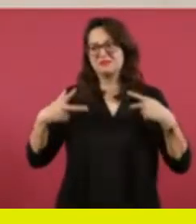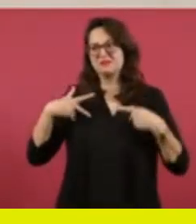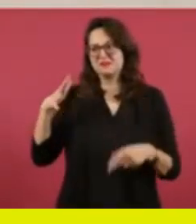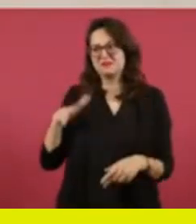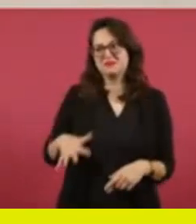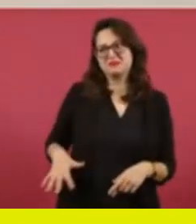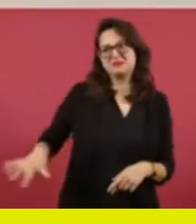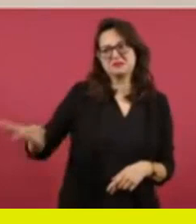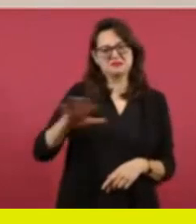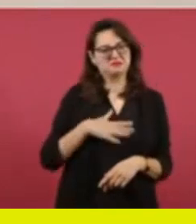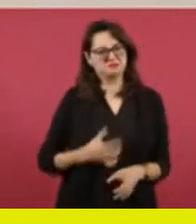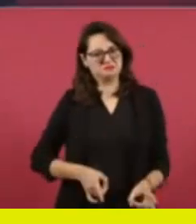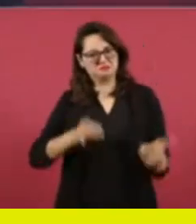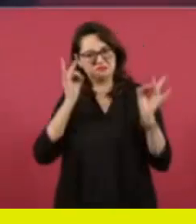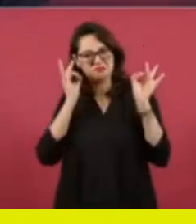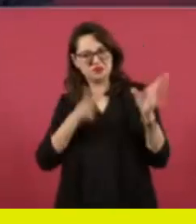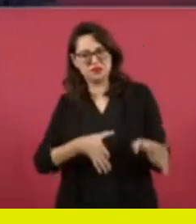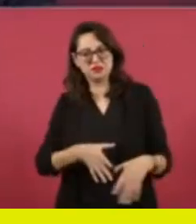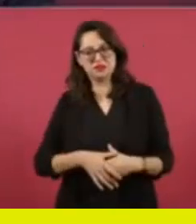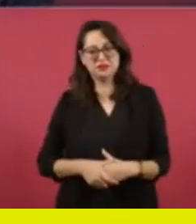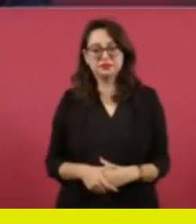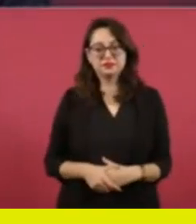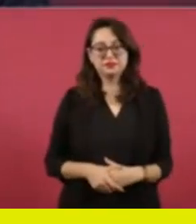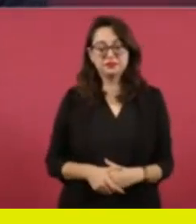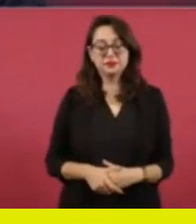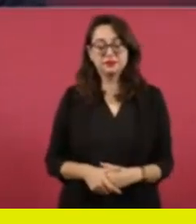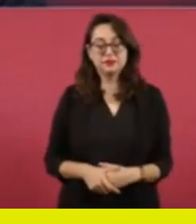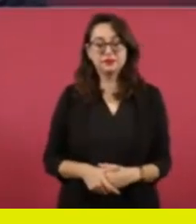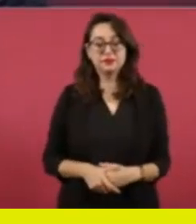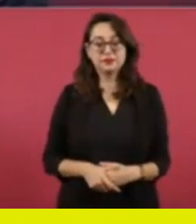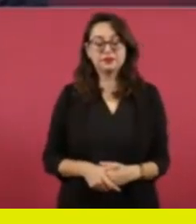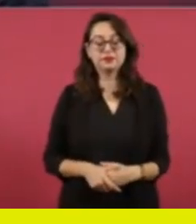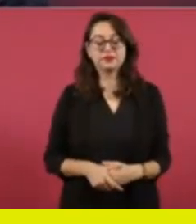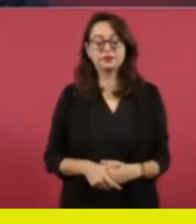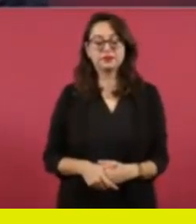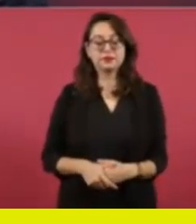A mí me preguntaron por qué van a venir.